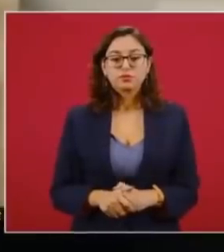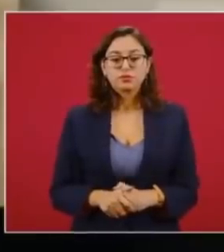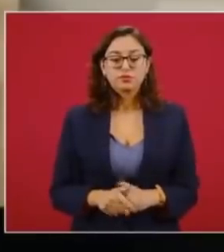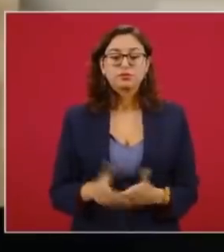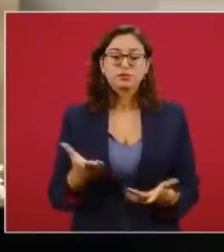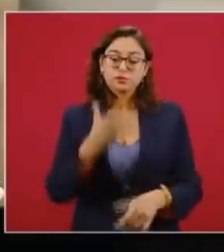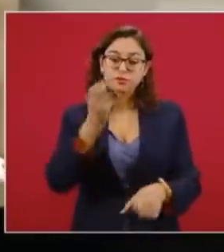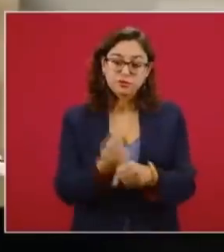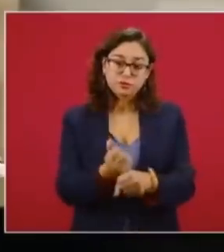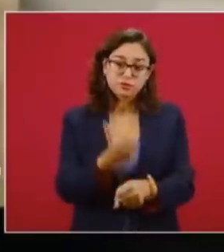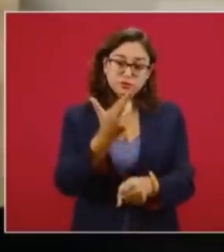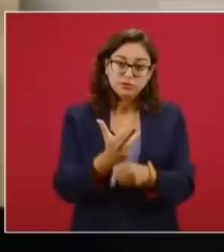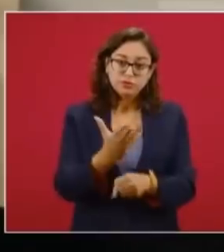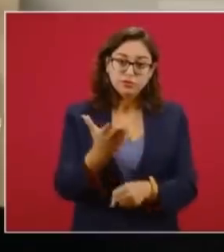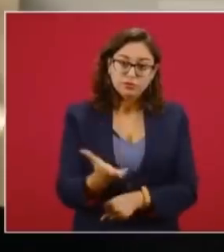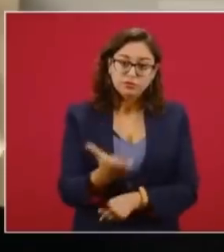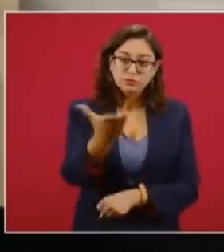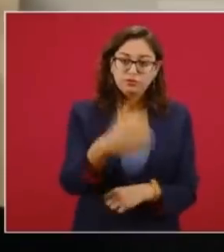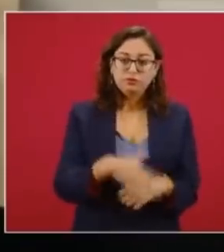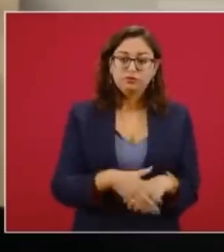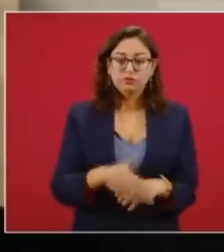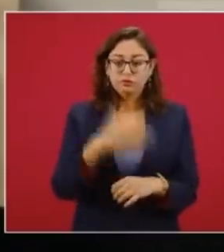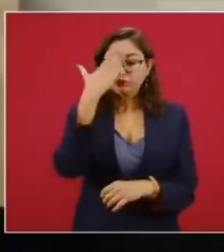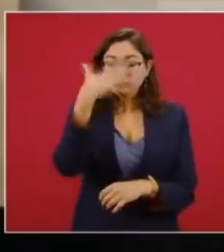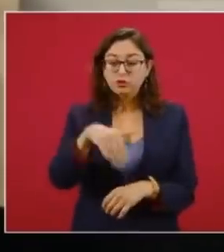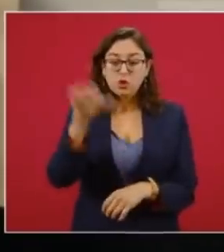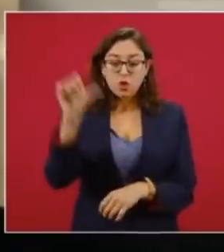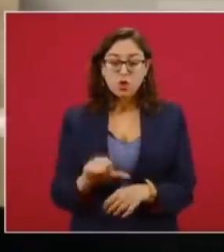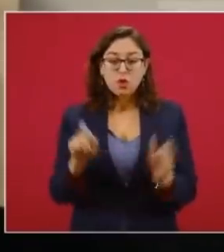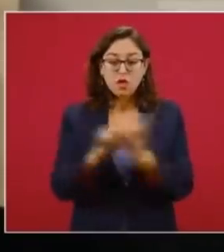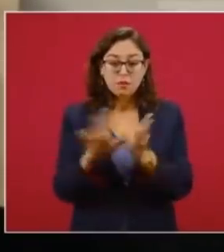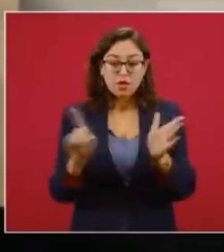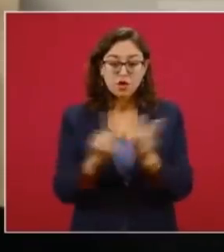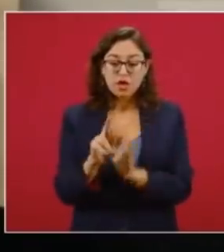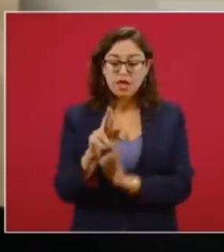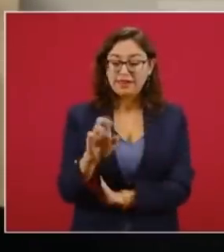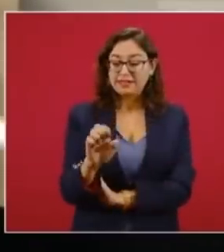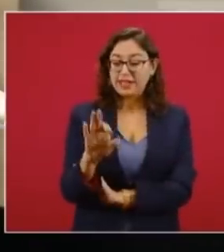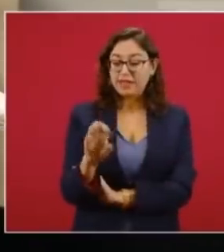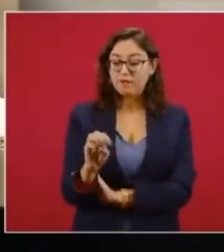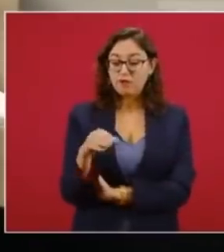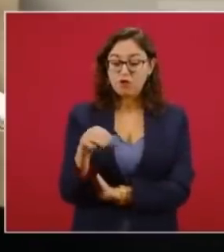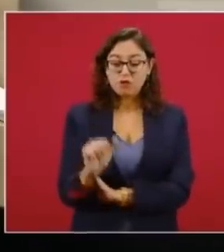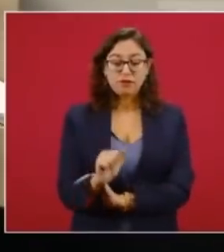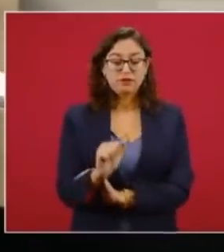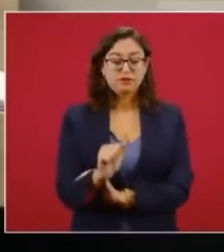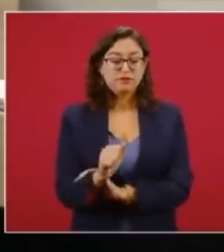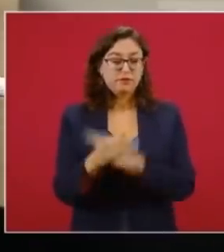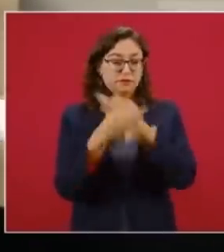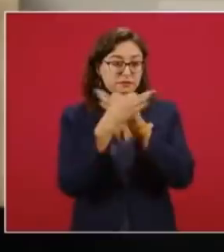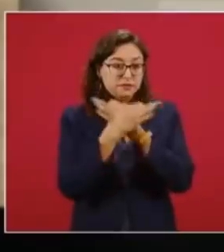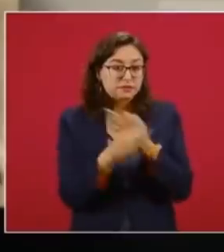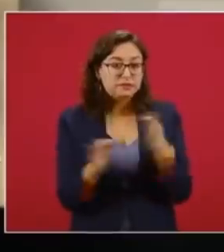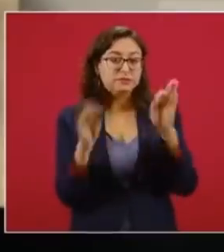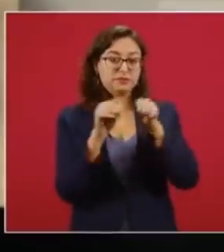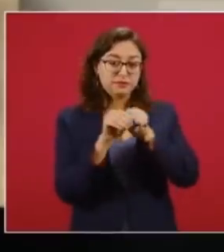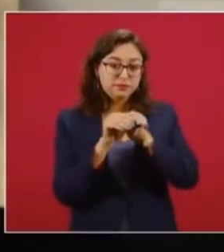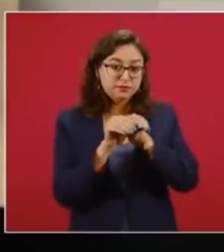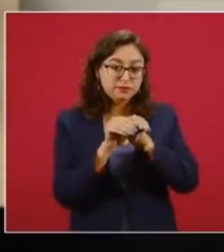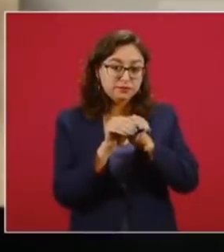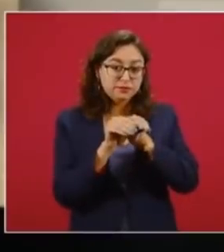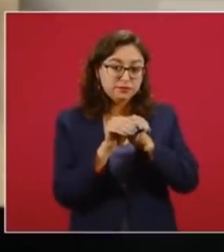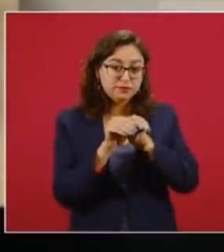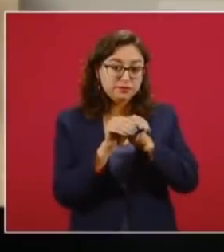de los medios impresos, Reforma, dice que los fideicomisos se van a manejar